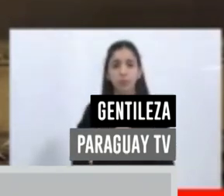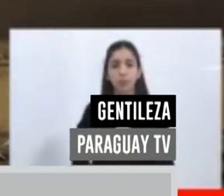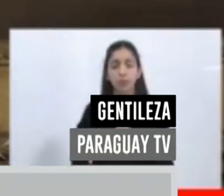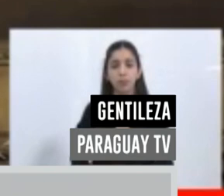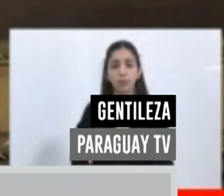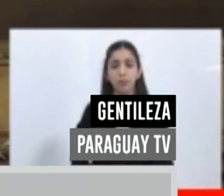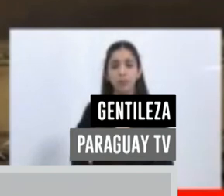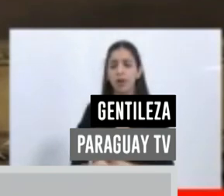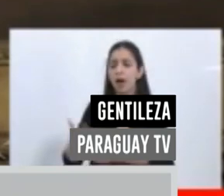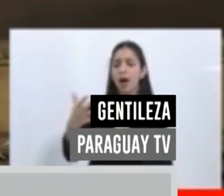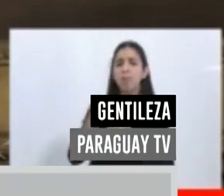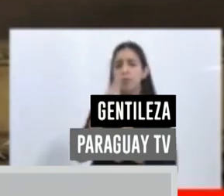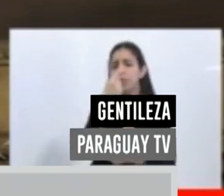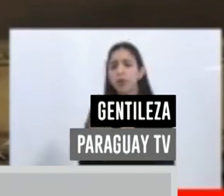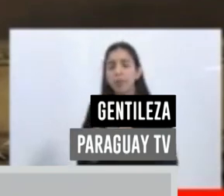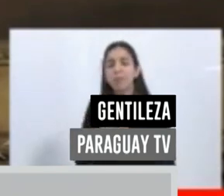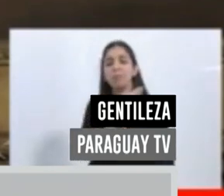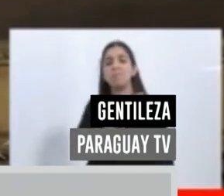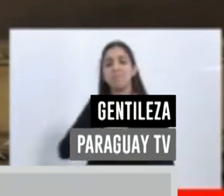para buscar una salida